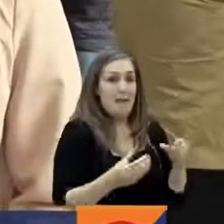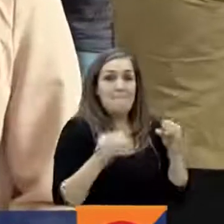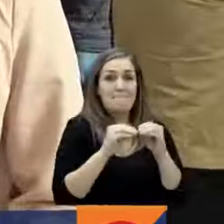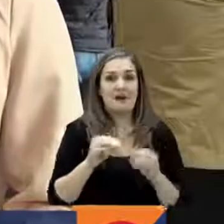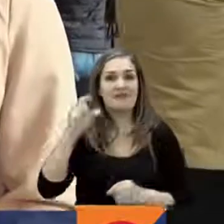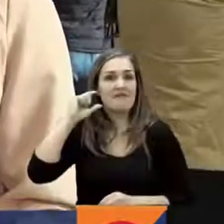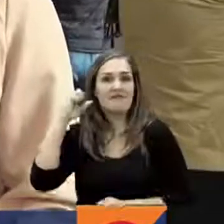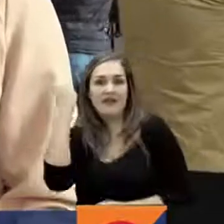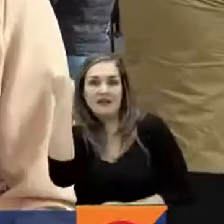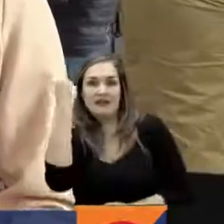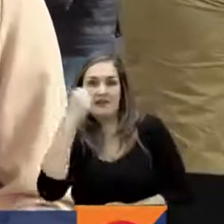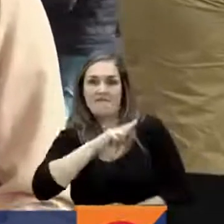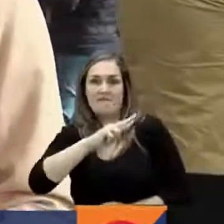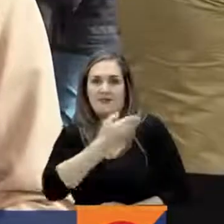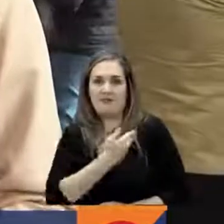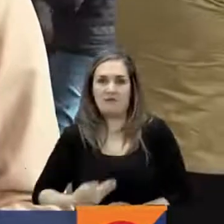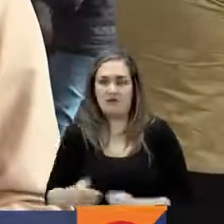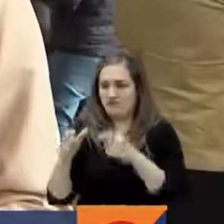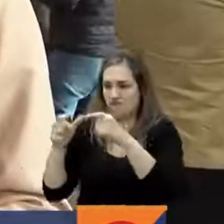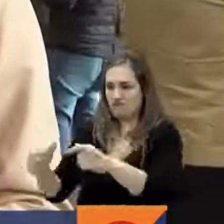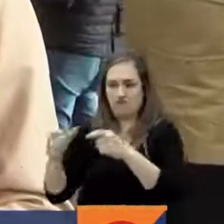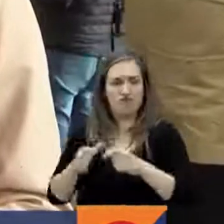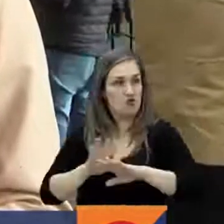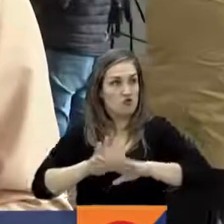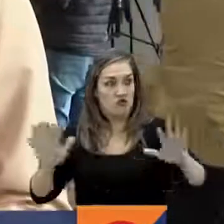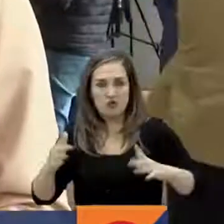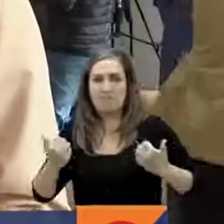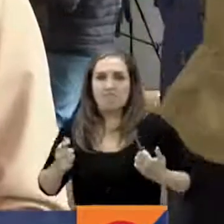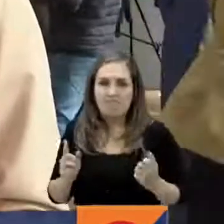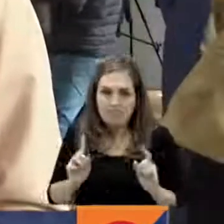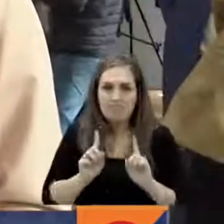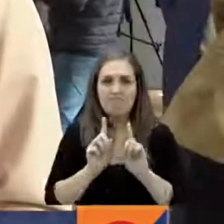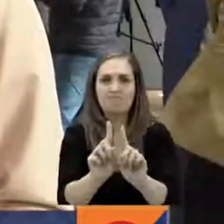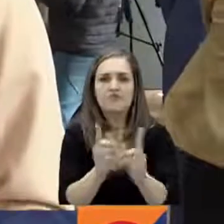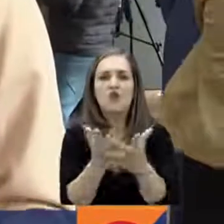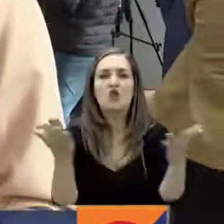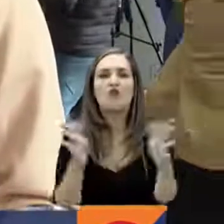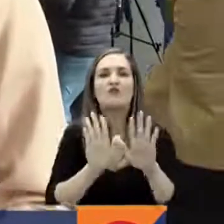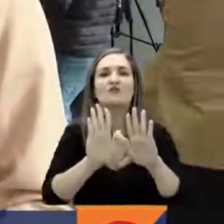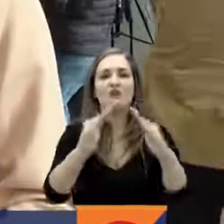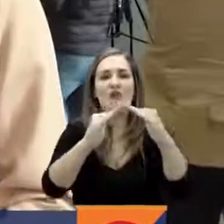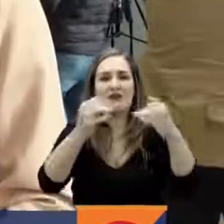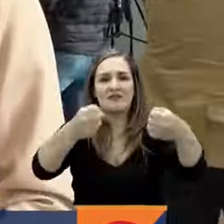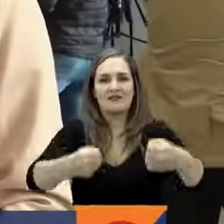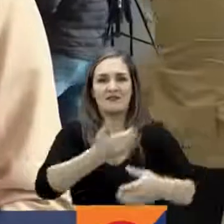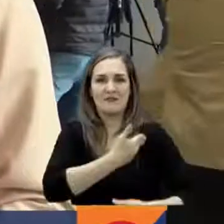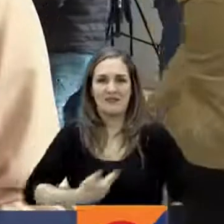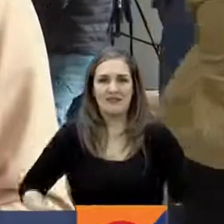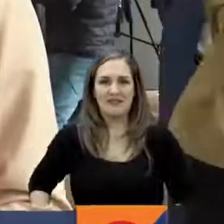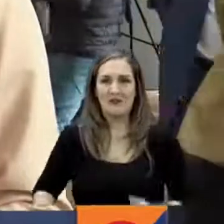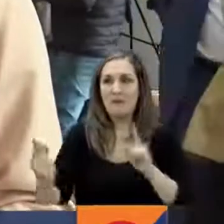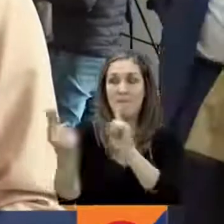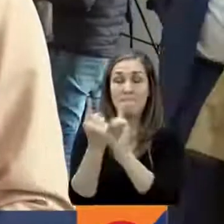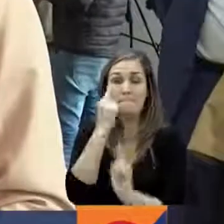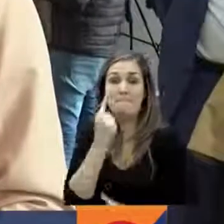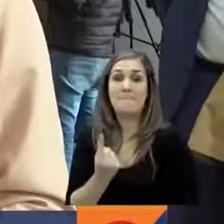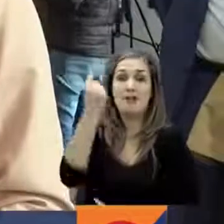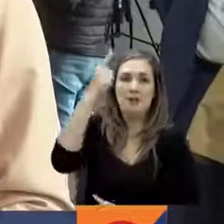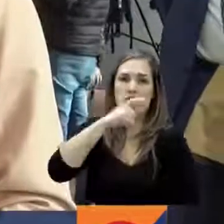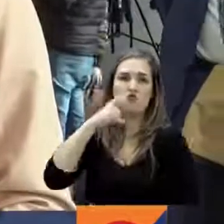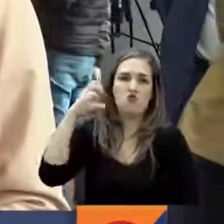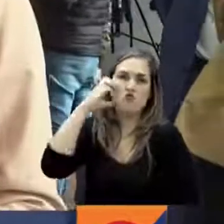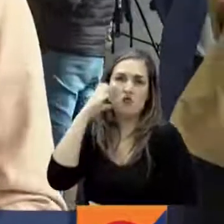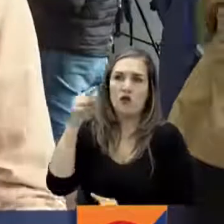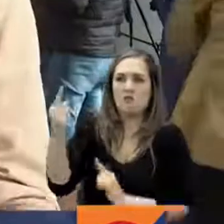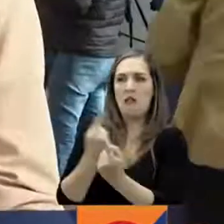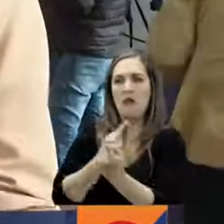vicepresidenta, y posteriormente Gustavo Petro saldrá hacia la Casa de Nariño hacia las 5 de la tarde, donde se reunirá por primera vez con el presidente saliente